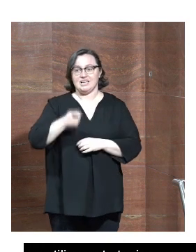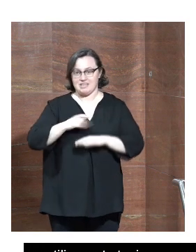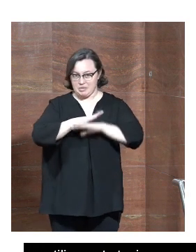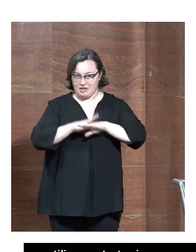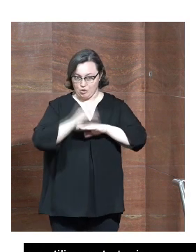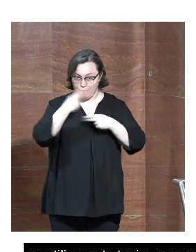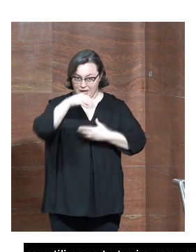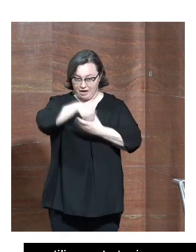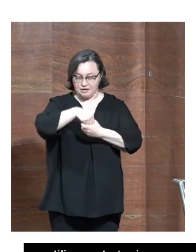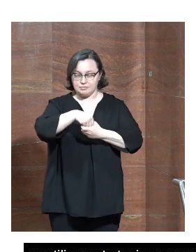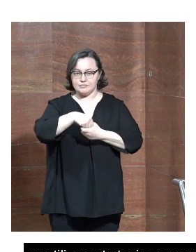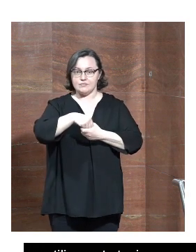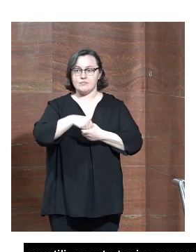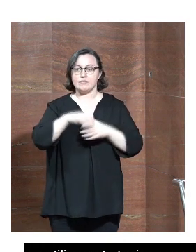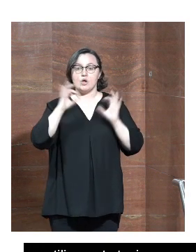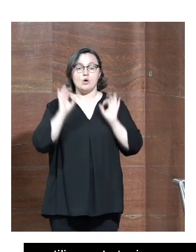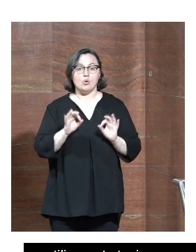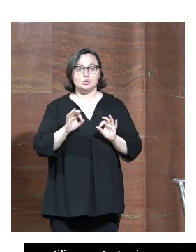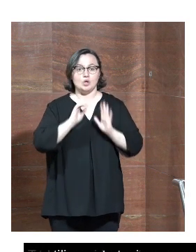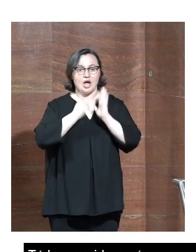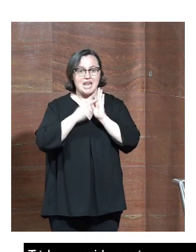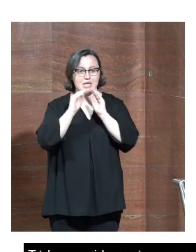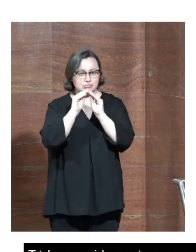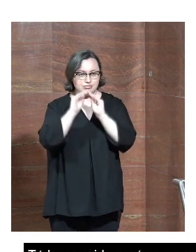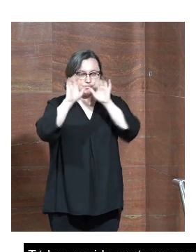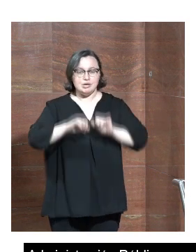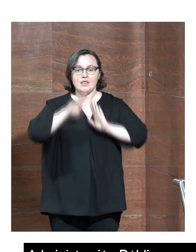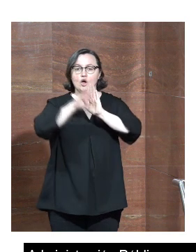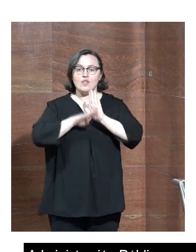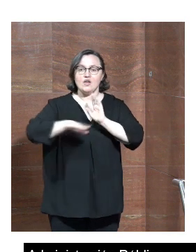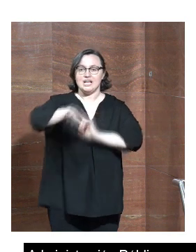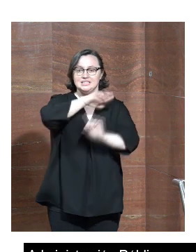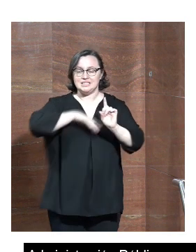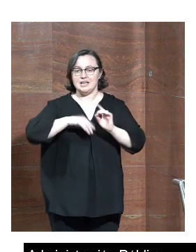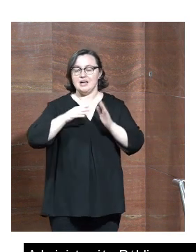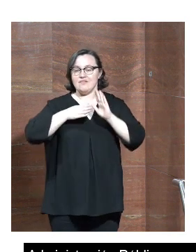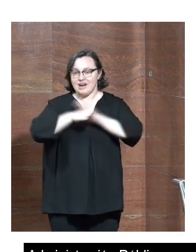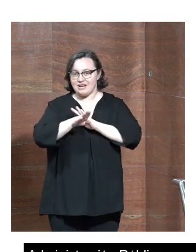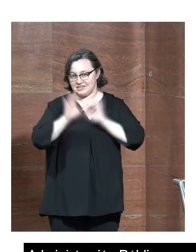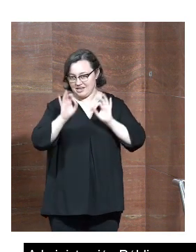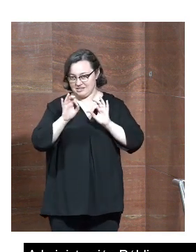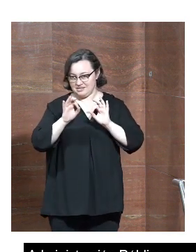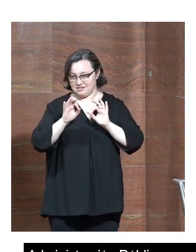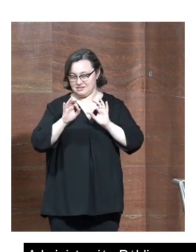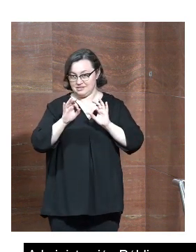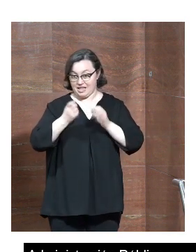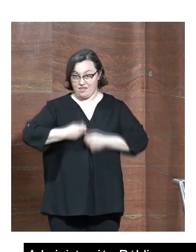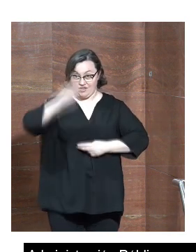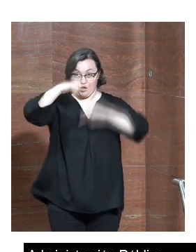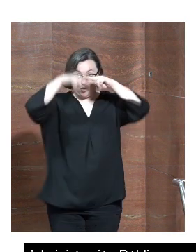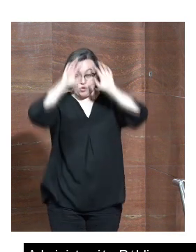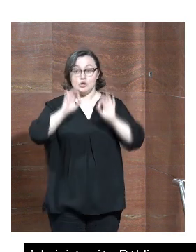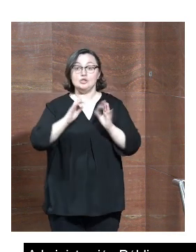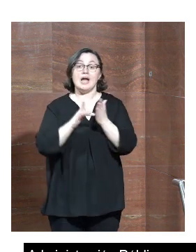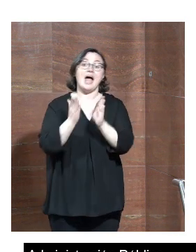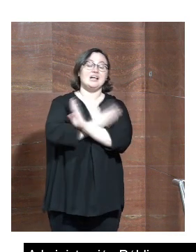Administración, tuvimos que, antes de hacer las leyes de condiciones básicas de accesibilidad a la edificación, había que